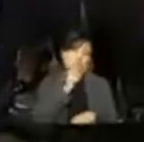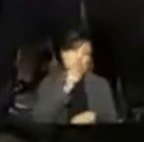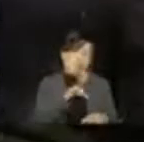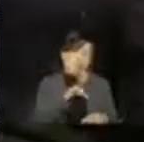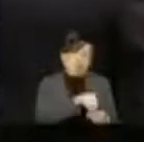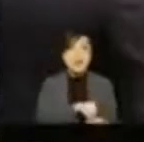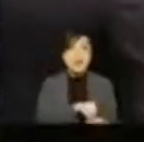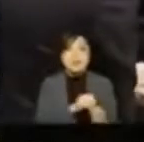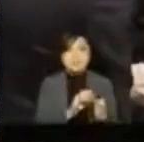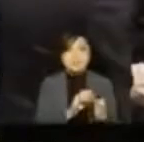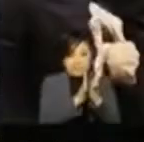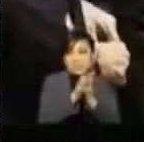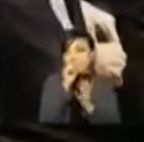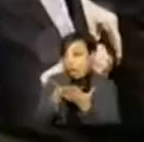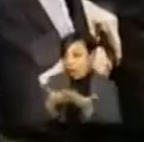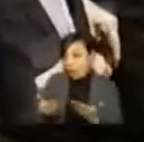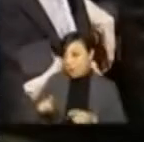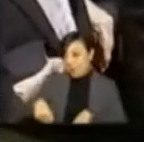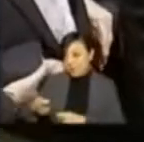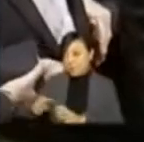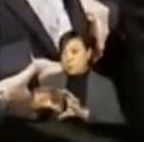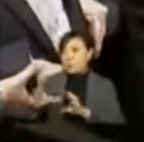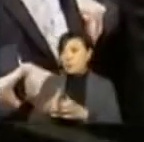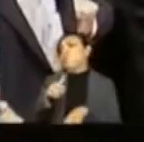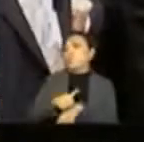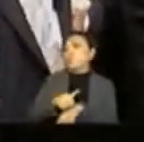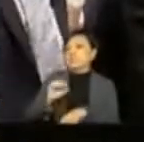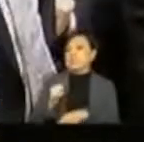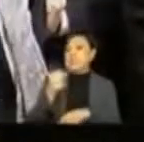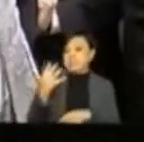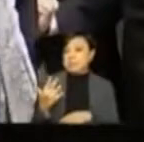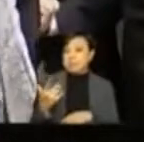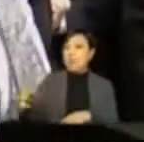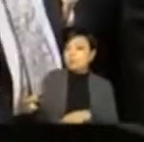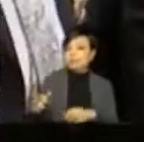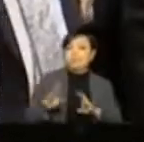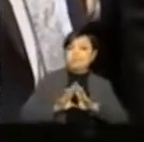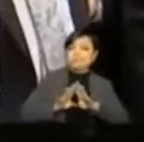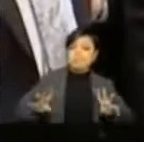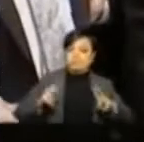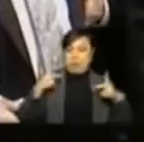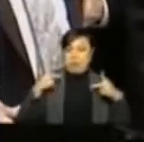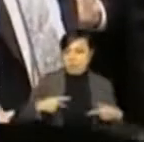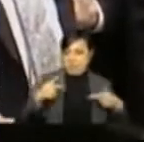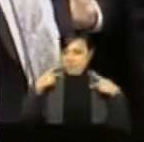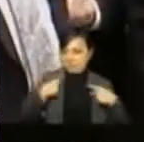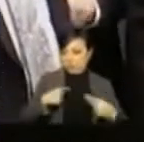lógicas neoliberales, ya no estamos bajo el régimen de Vicente Fox, que